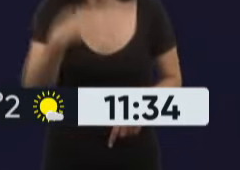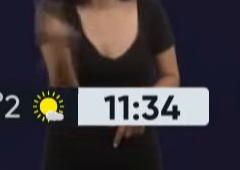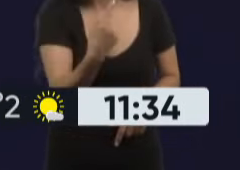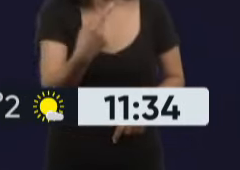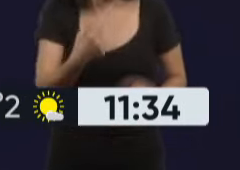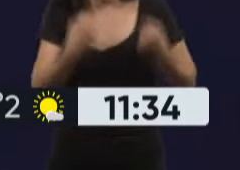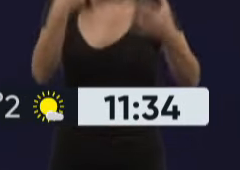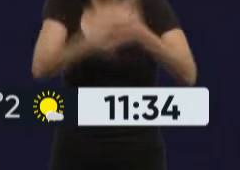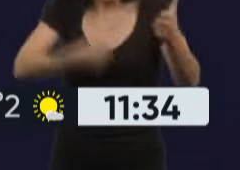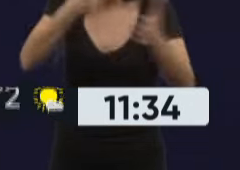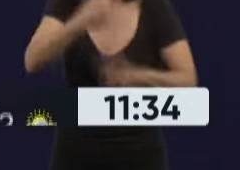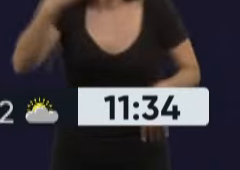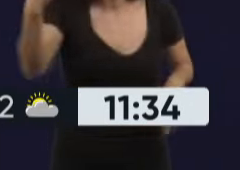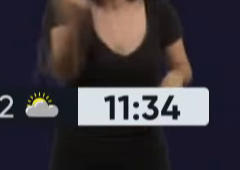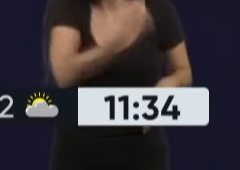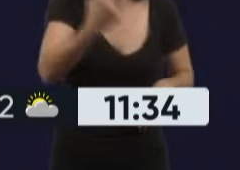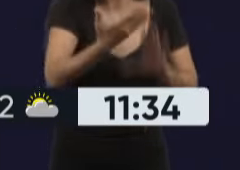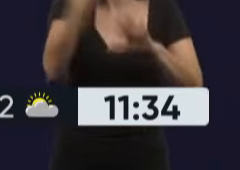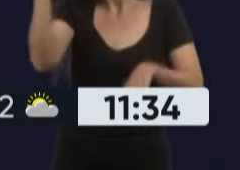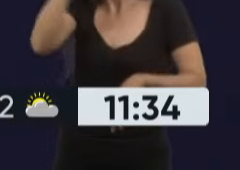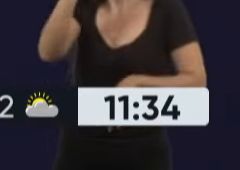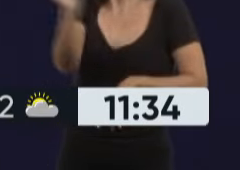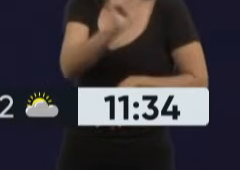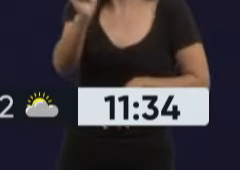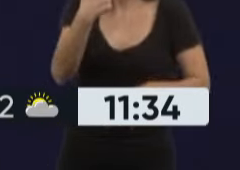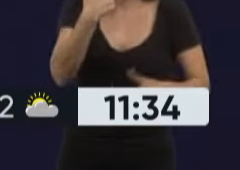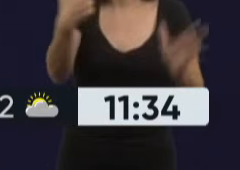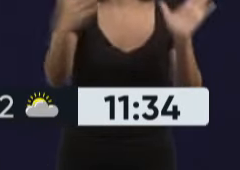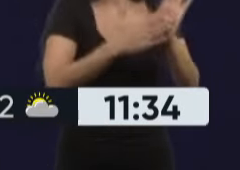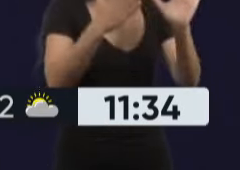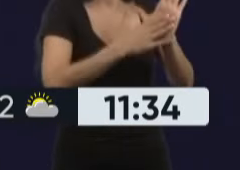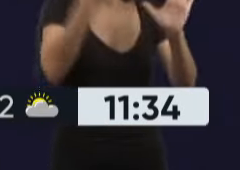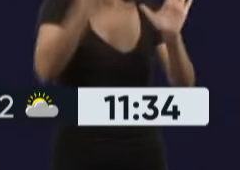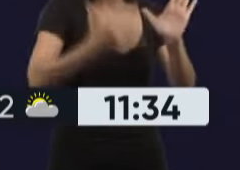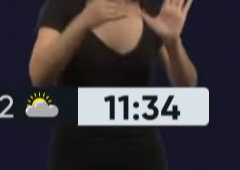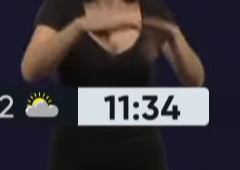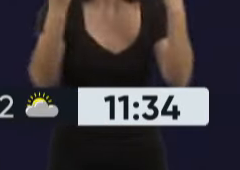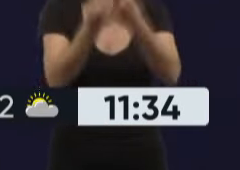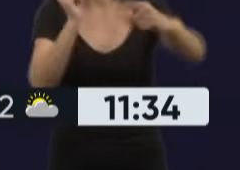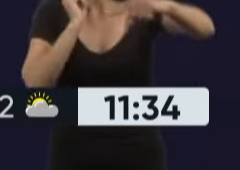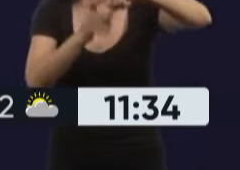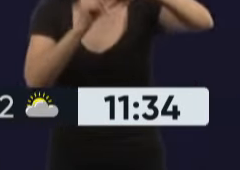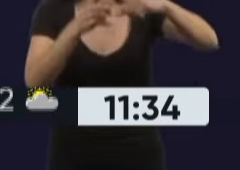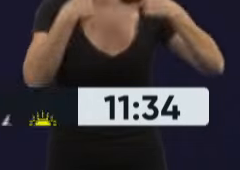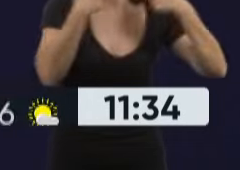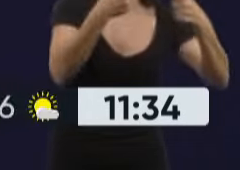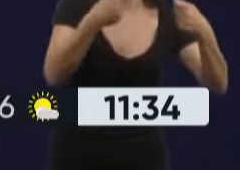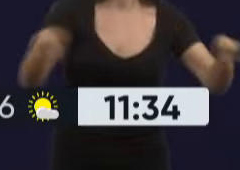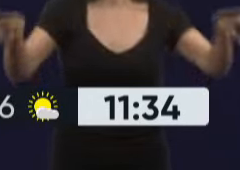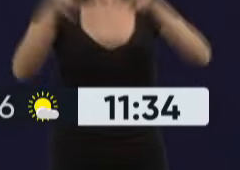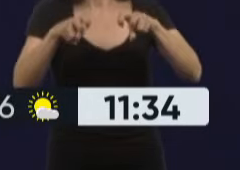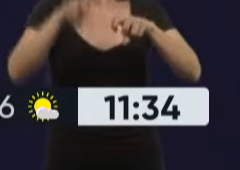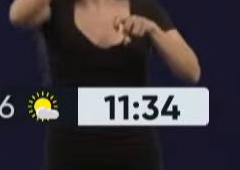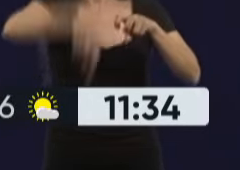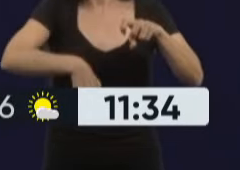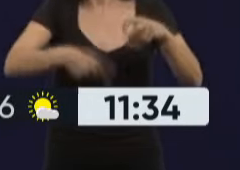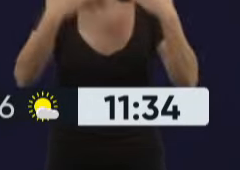hecho hace 7 meses que mostramos nuestras cuentas públicas y mostramos el resultado que ese ajuste trajo